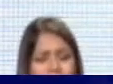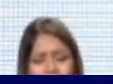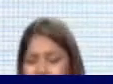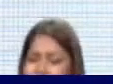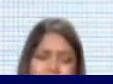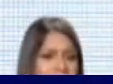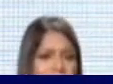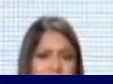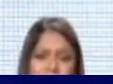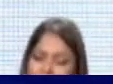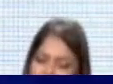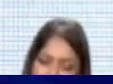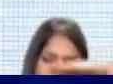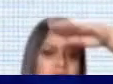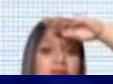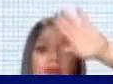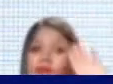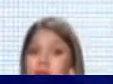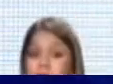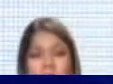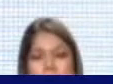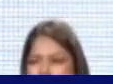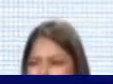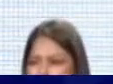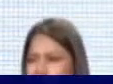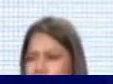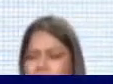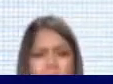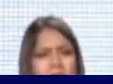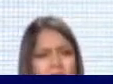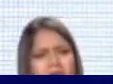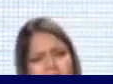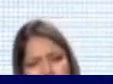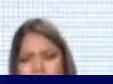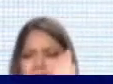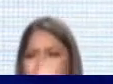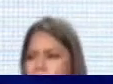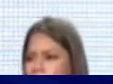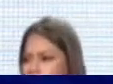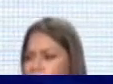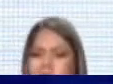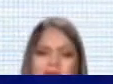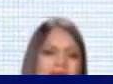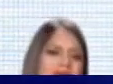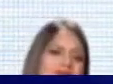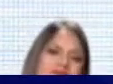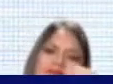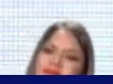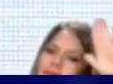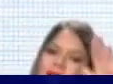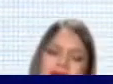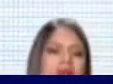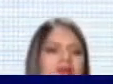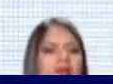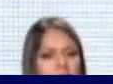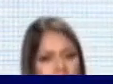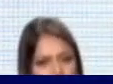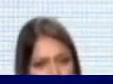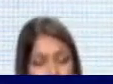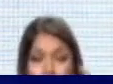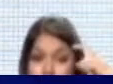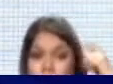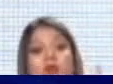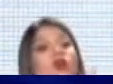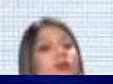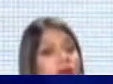inseguridad. La vigilancia ciudadana en los barrios, en los sectores urbanos marginales es clave. Con tecnología del gobierno de